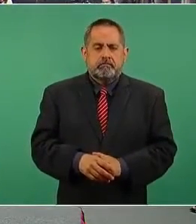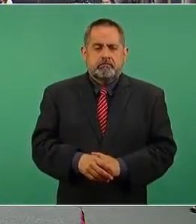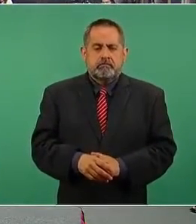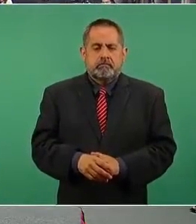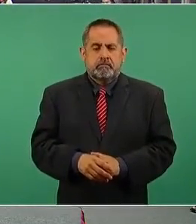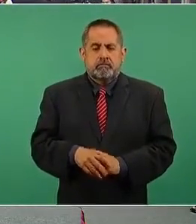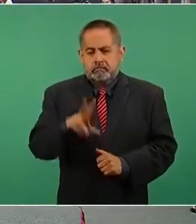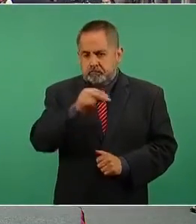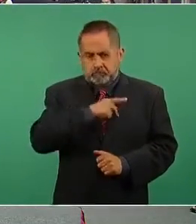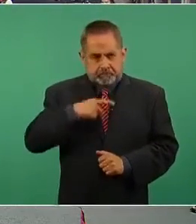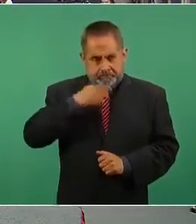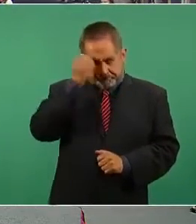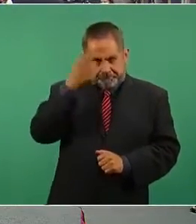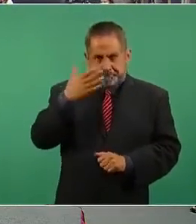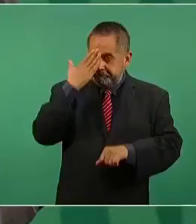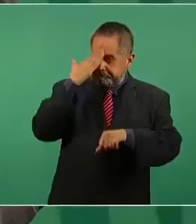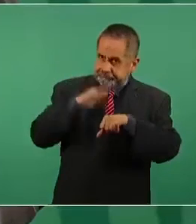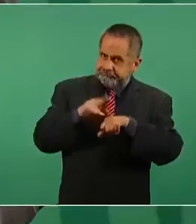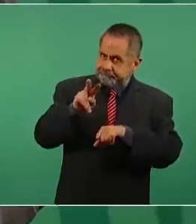no olvidemos.